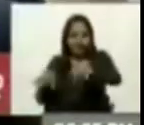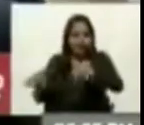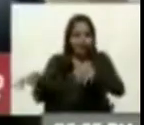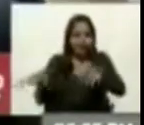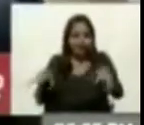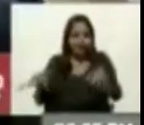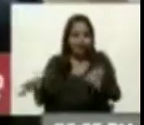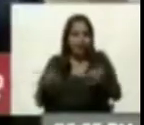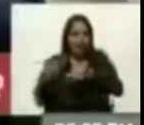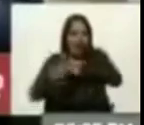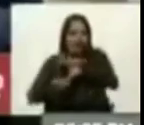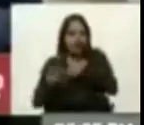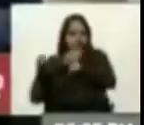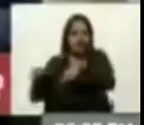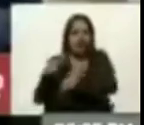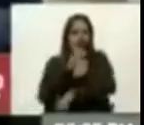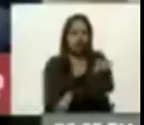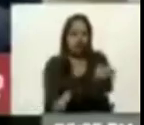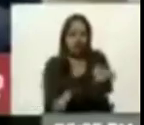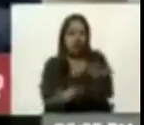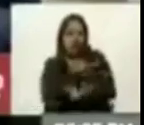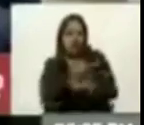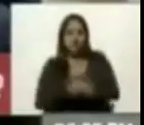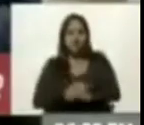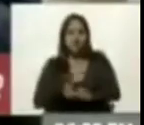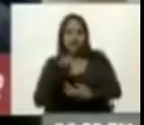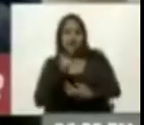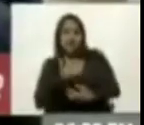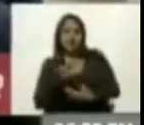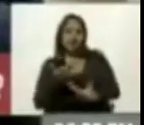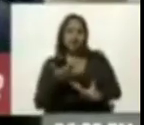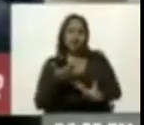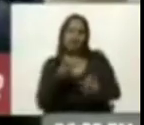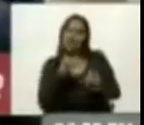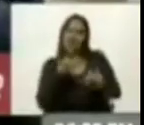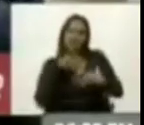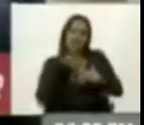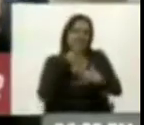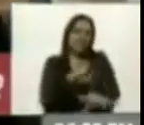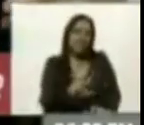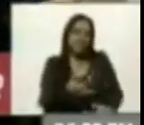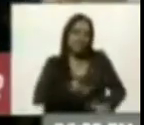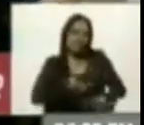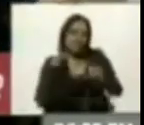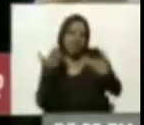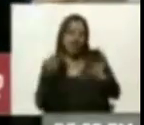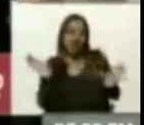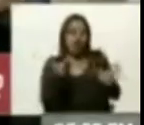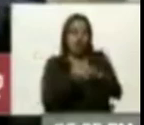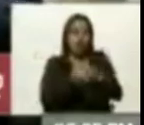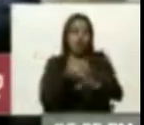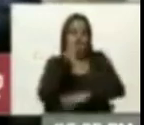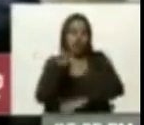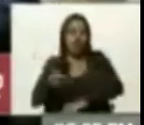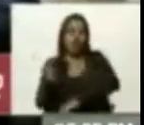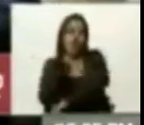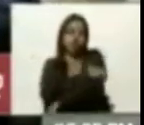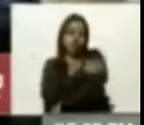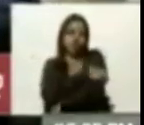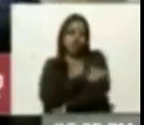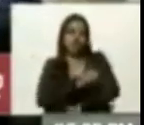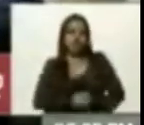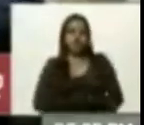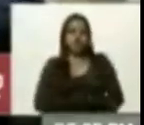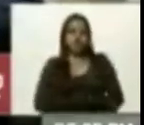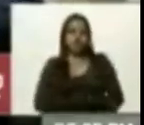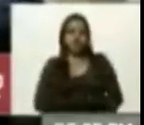atomización, y eso ocasiona desinterés, desencanto, frustración en las filas de la oposición. Muy